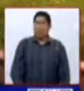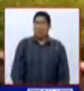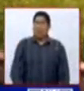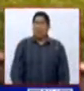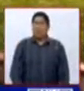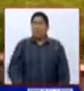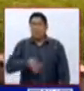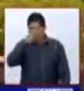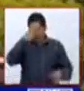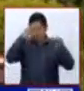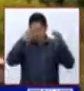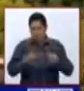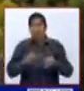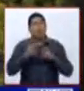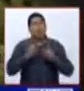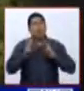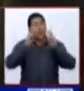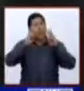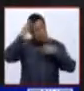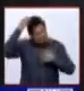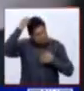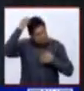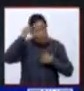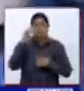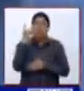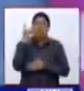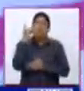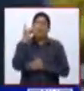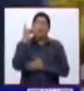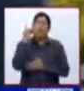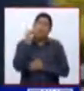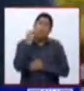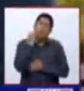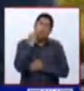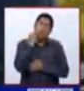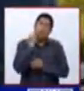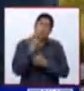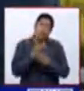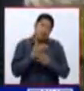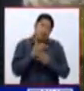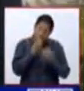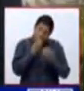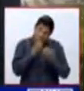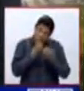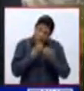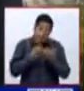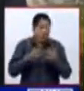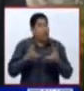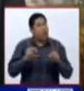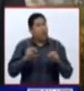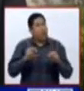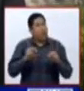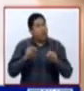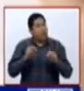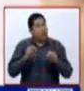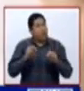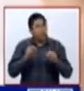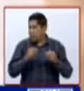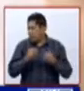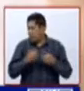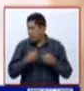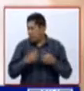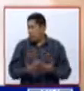Si se confirmara el caso de la viruela del mono en Bolivia, dar un beso, compartir comida, ¿ya no sería posible?